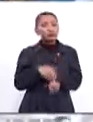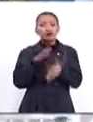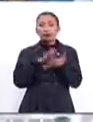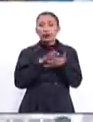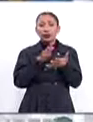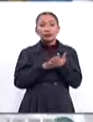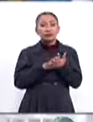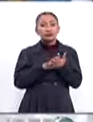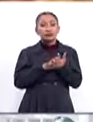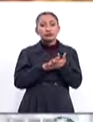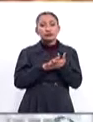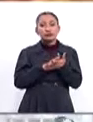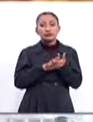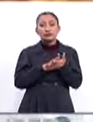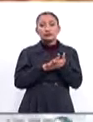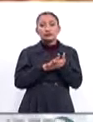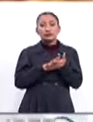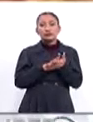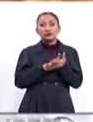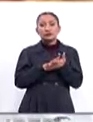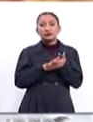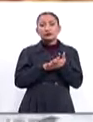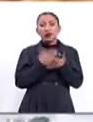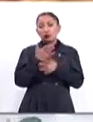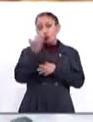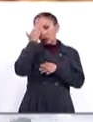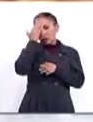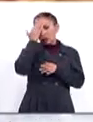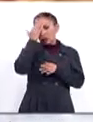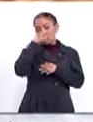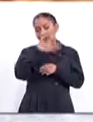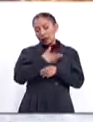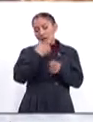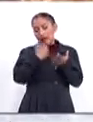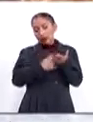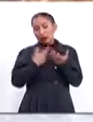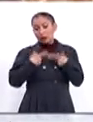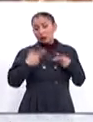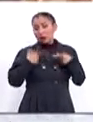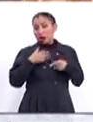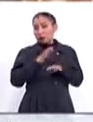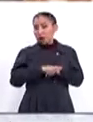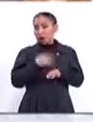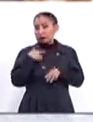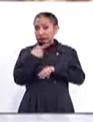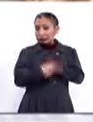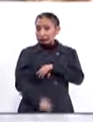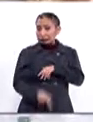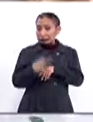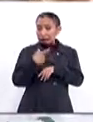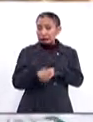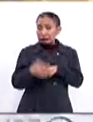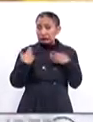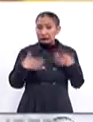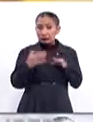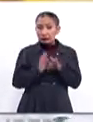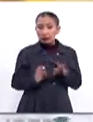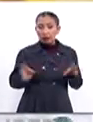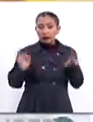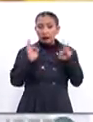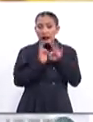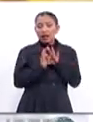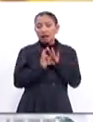una cárcel que, bueno, es muy conocida por tener algunos de los criminales más